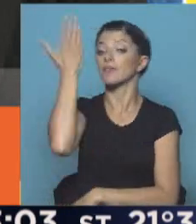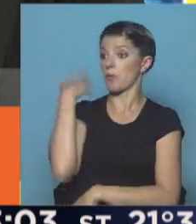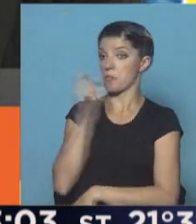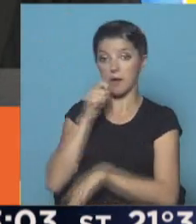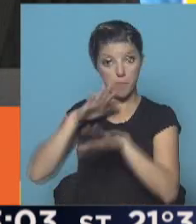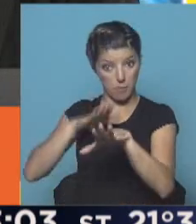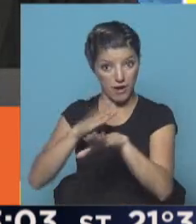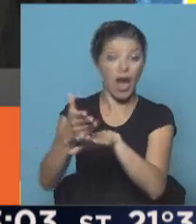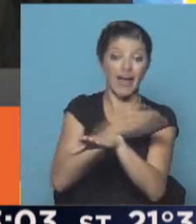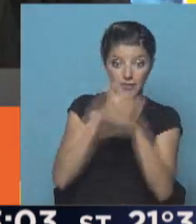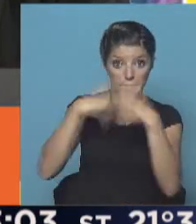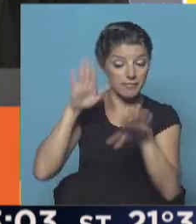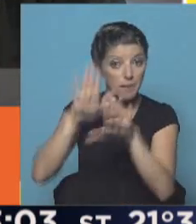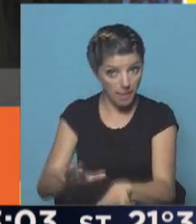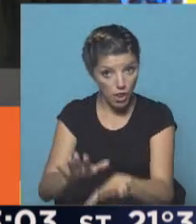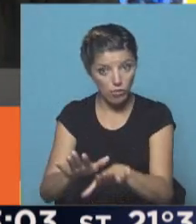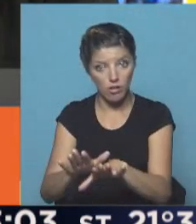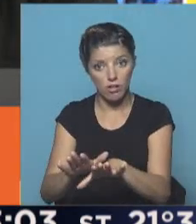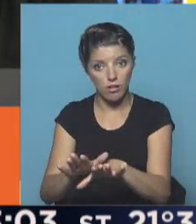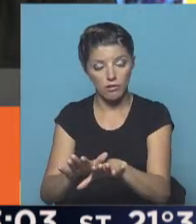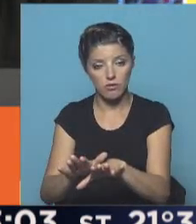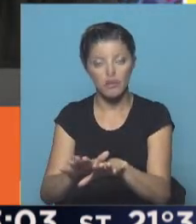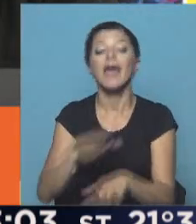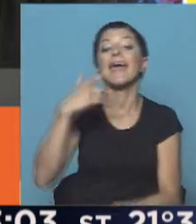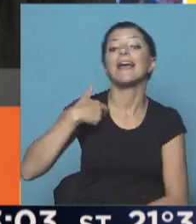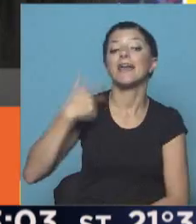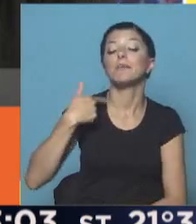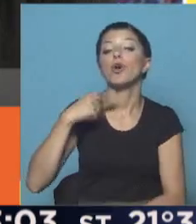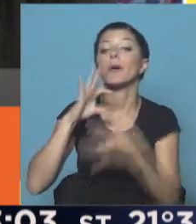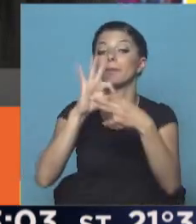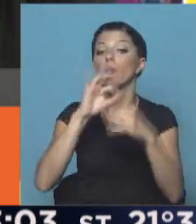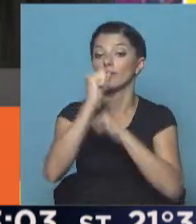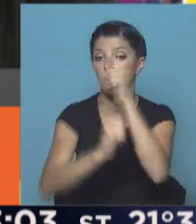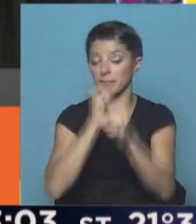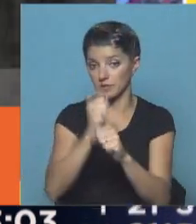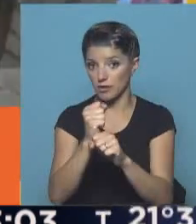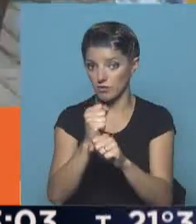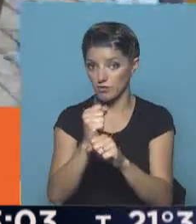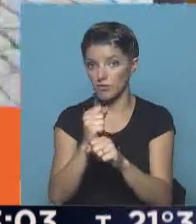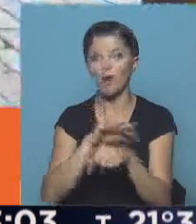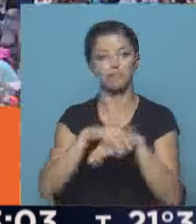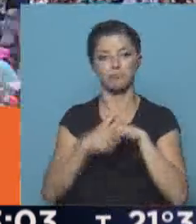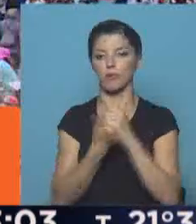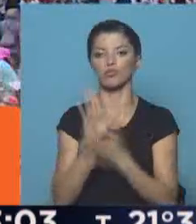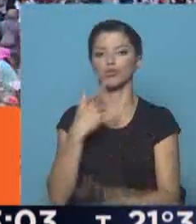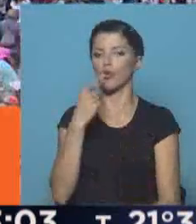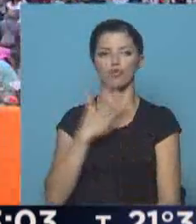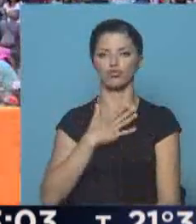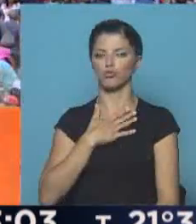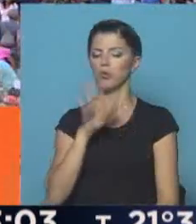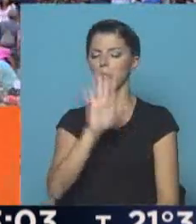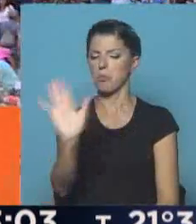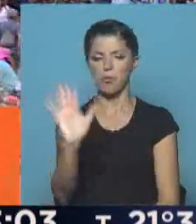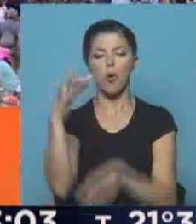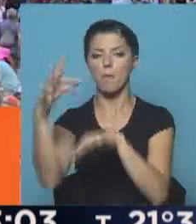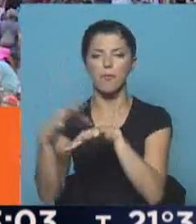antes del paro, los gremios empresariales asumieron una posición de neutralidad. No, nosotros no nos comprometemos